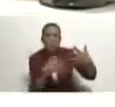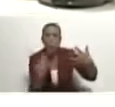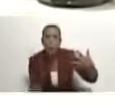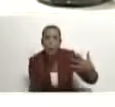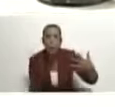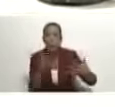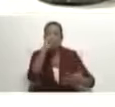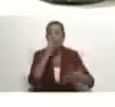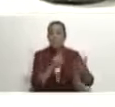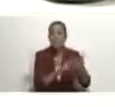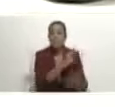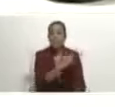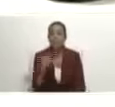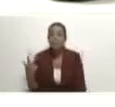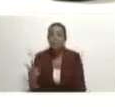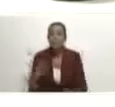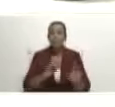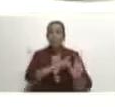en el 2023.